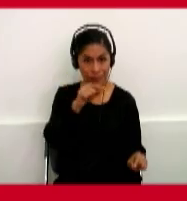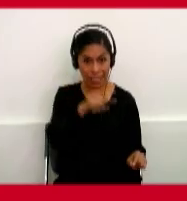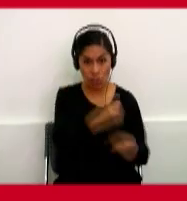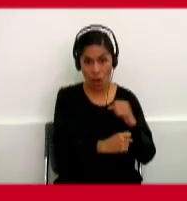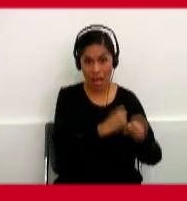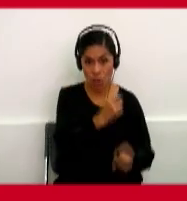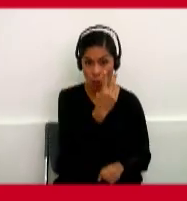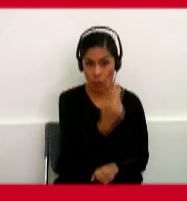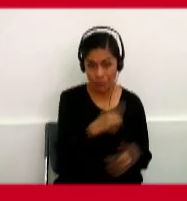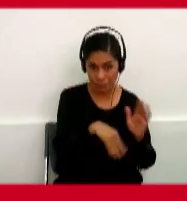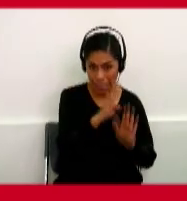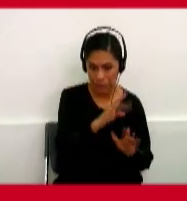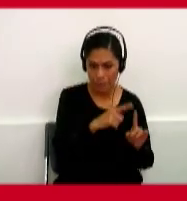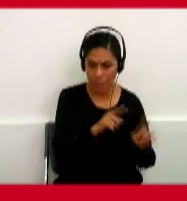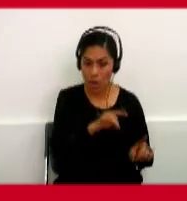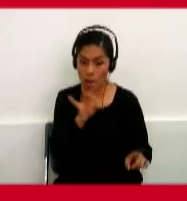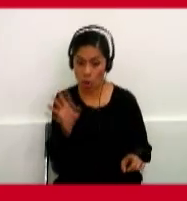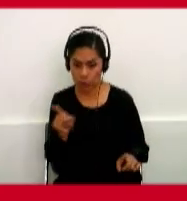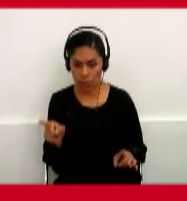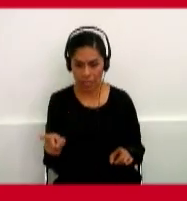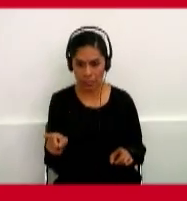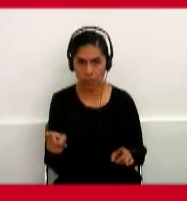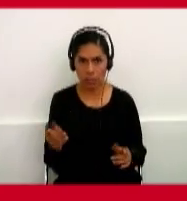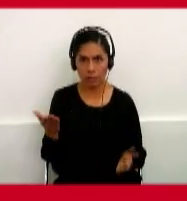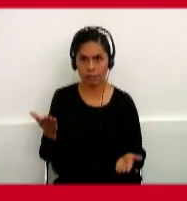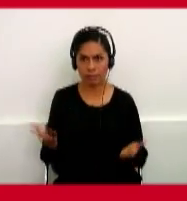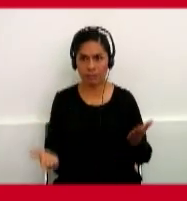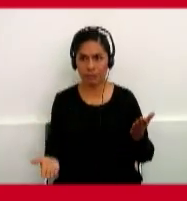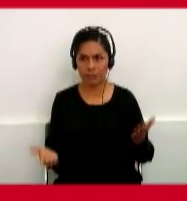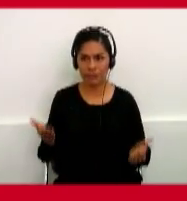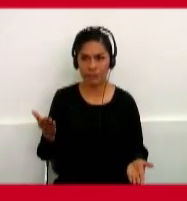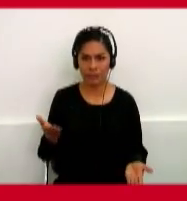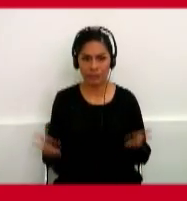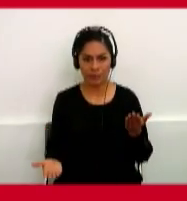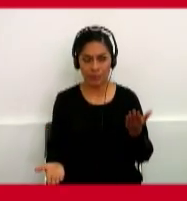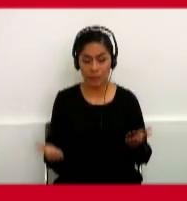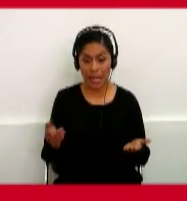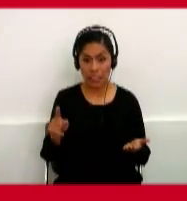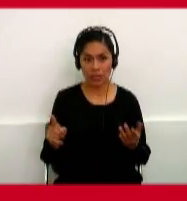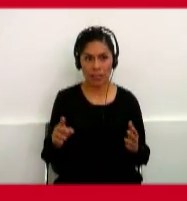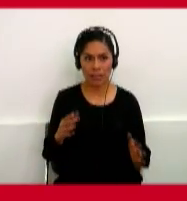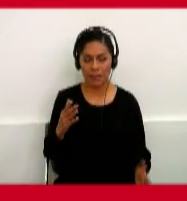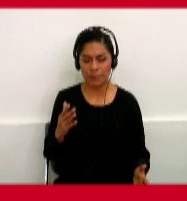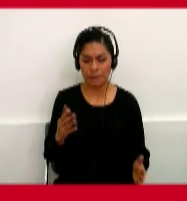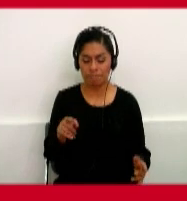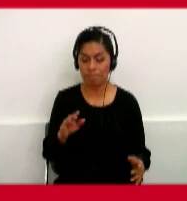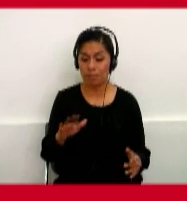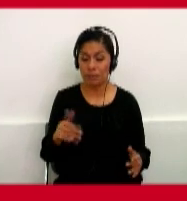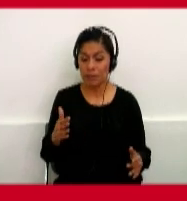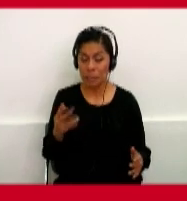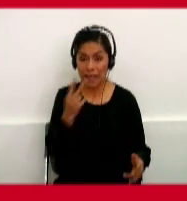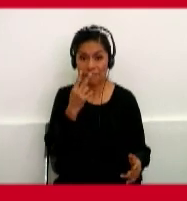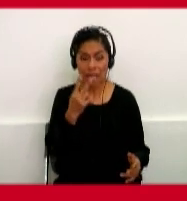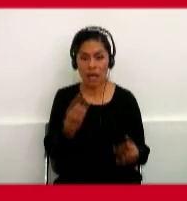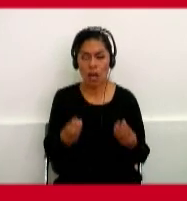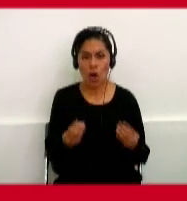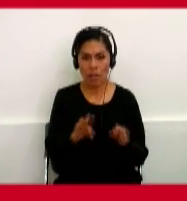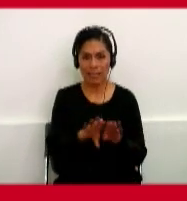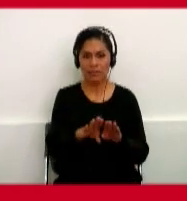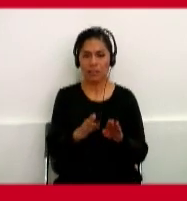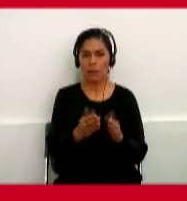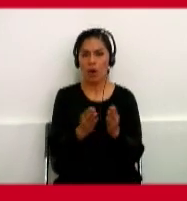sublevel stopping, ¿no?, para este ejercicio. Y obviamente los ramp-up también deben estar en función de la cantidad de stop que uno tiene aperturado,